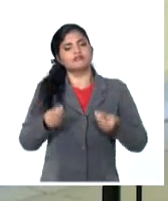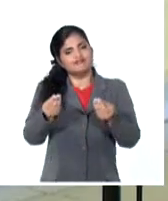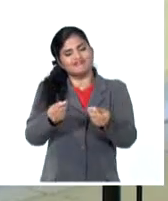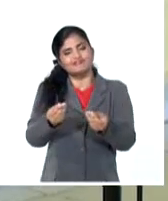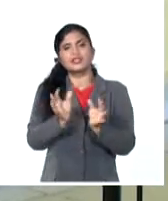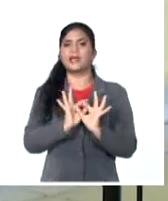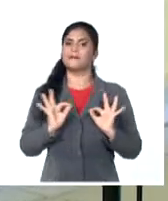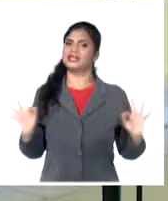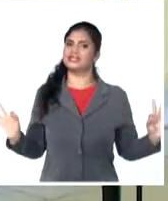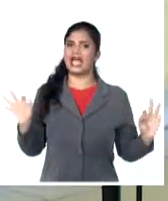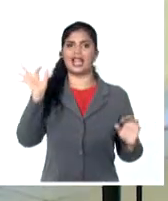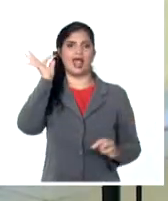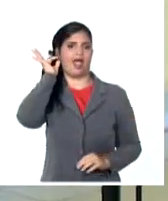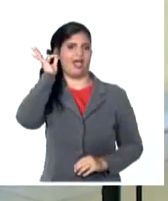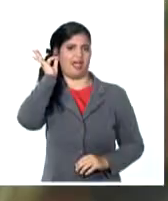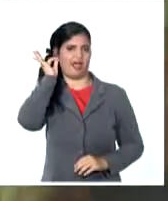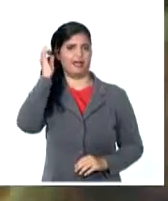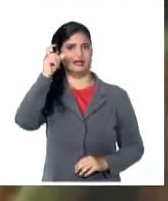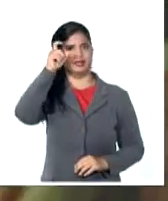Vilma.